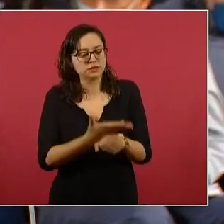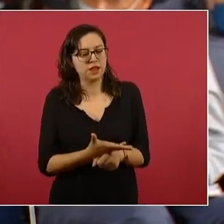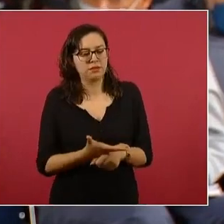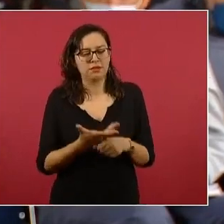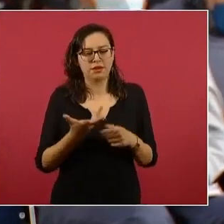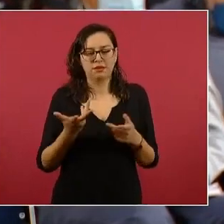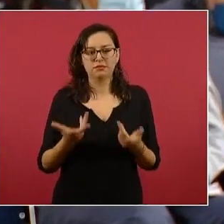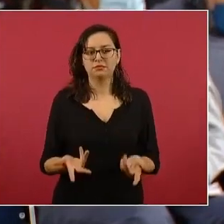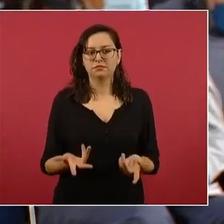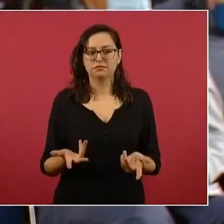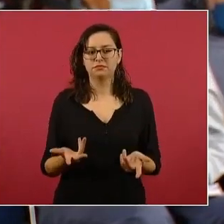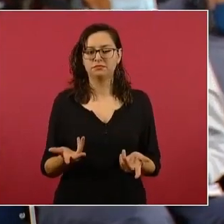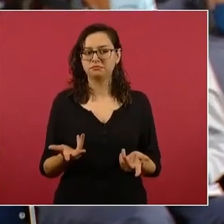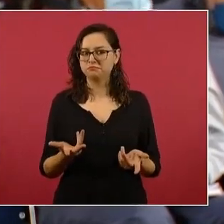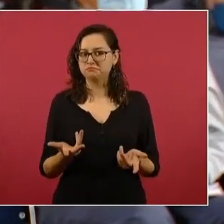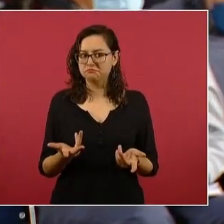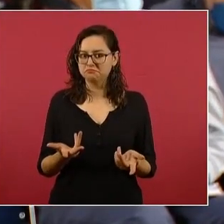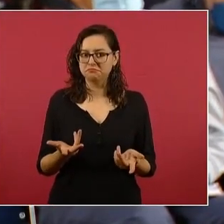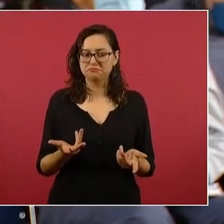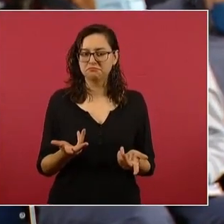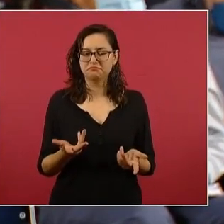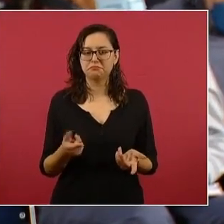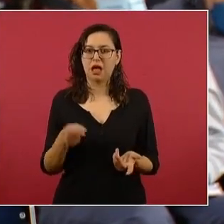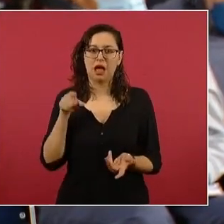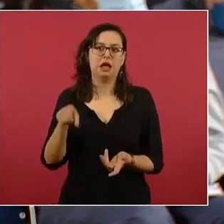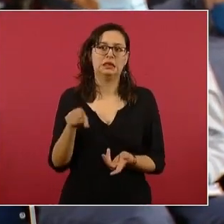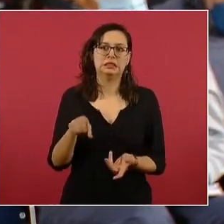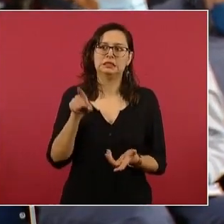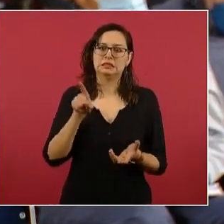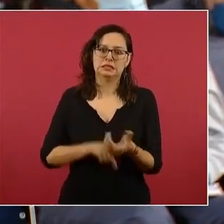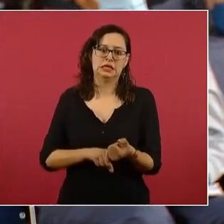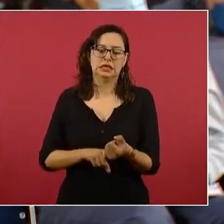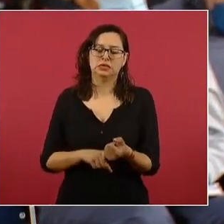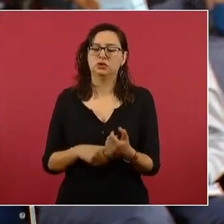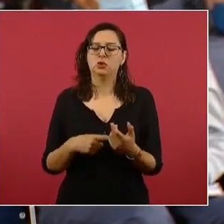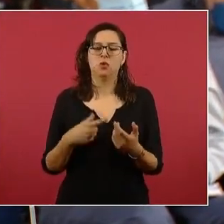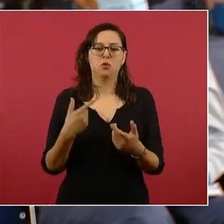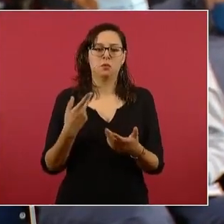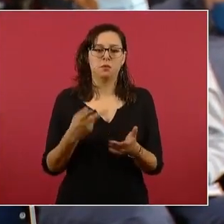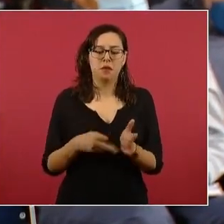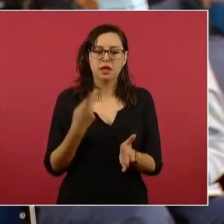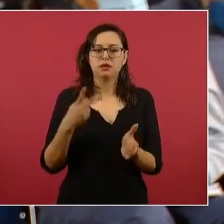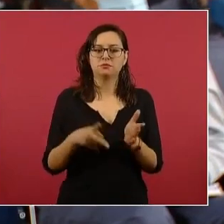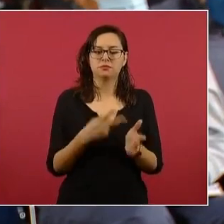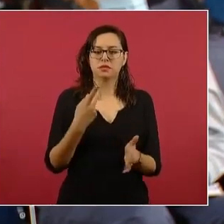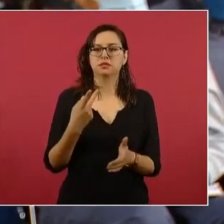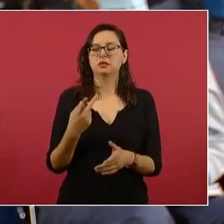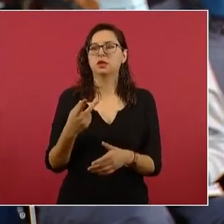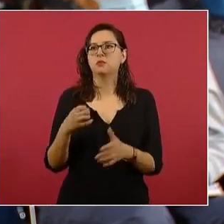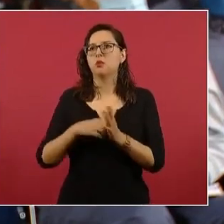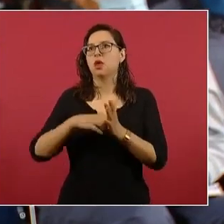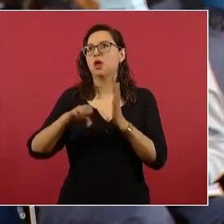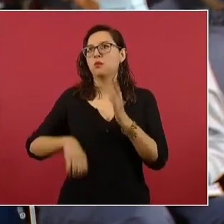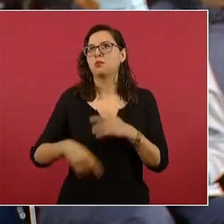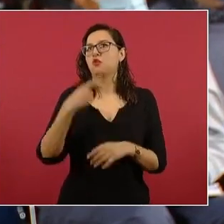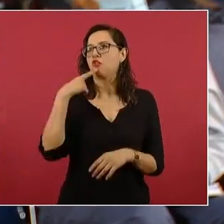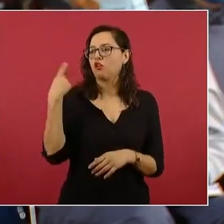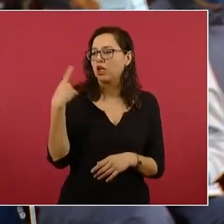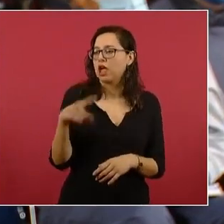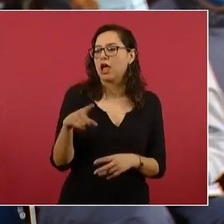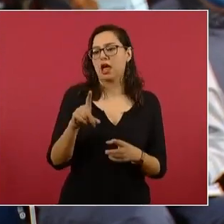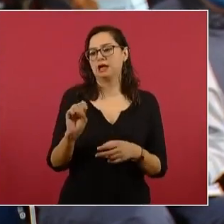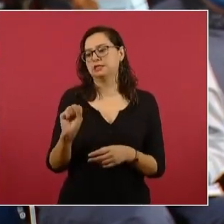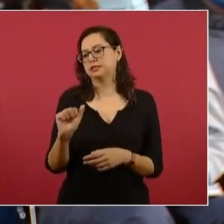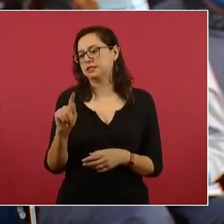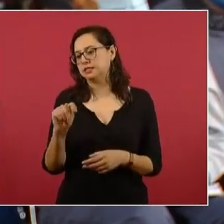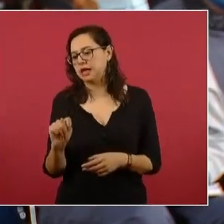la vez pasada, es donde por ejemplo los grandes contribuyentes se quejan de que el SAT les está cobrando o de que no les está